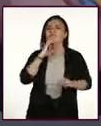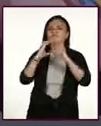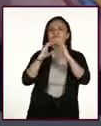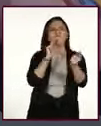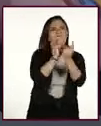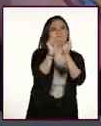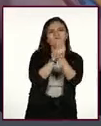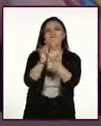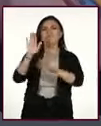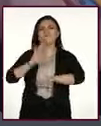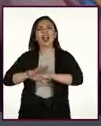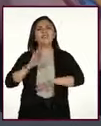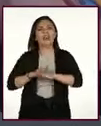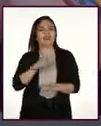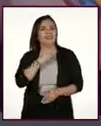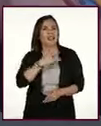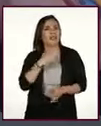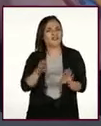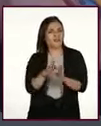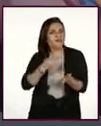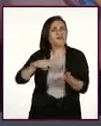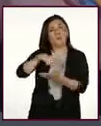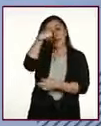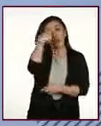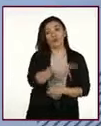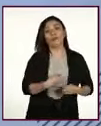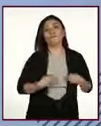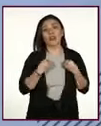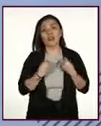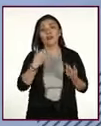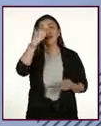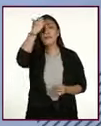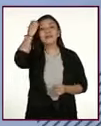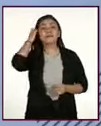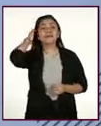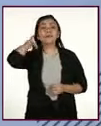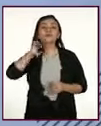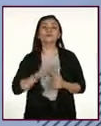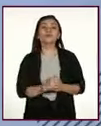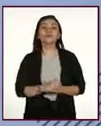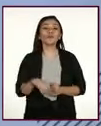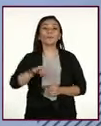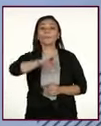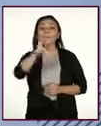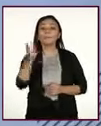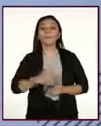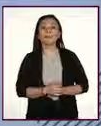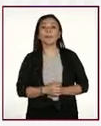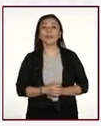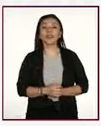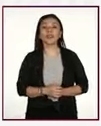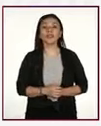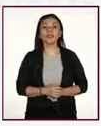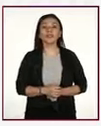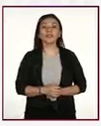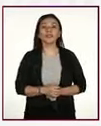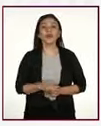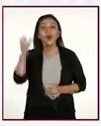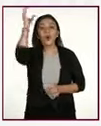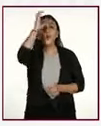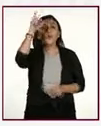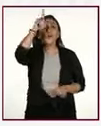otros, pues sí, sentido de vida, ¿no? La otra es la adherencia